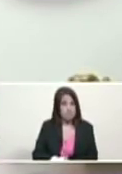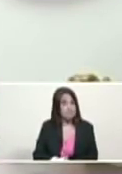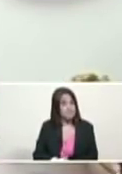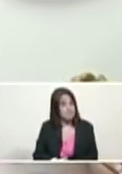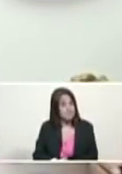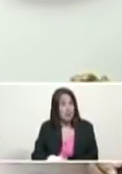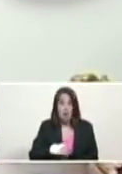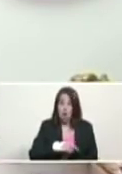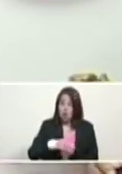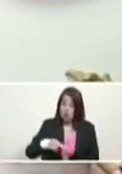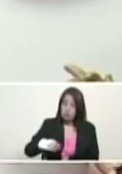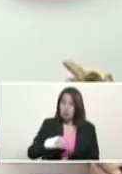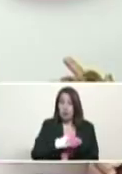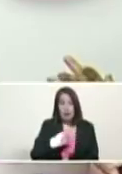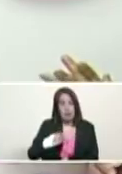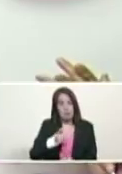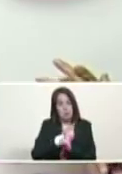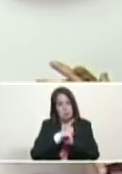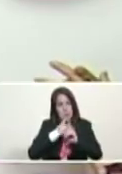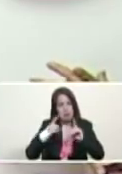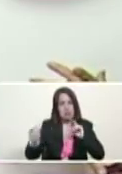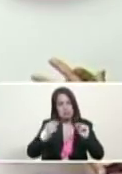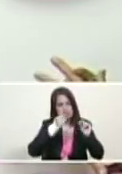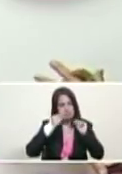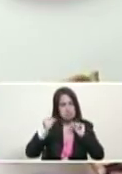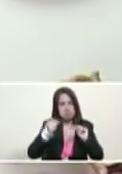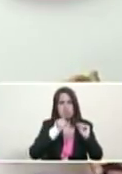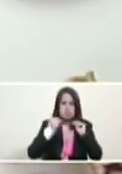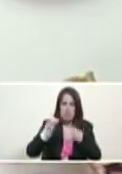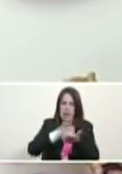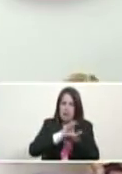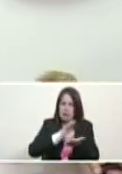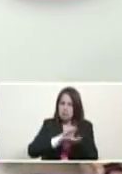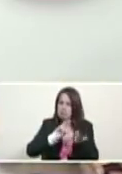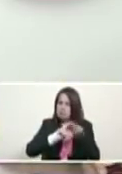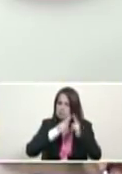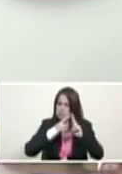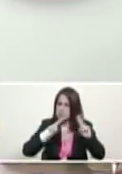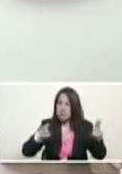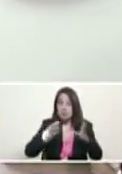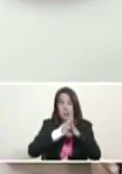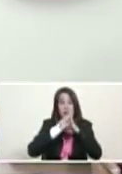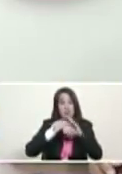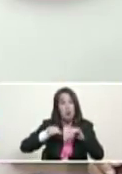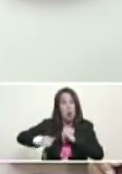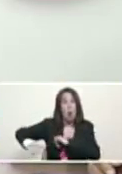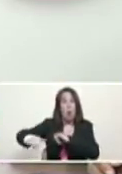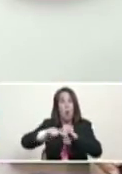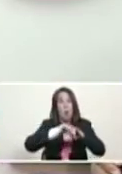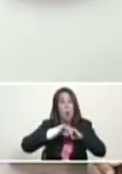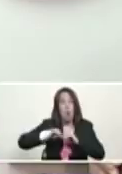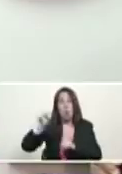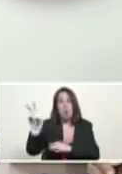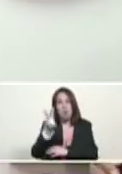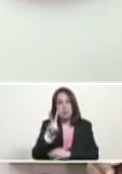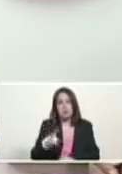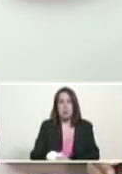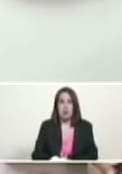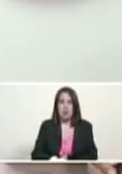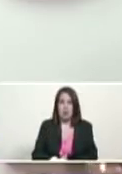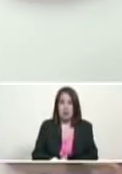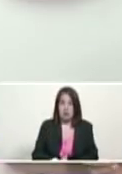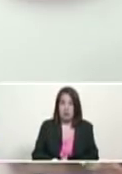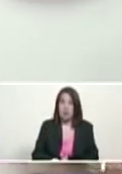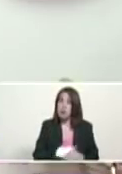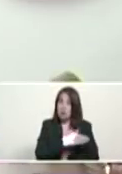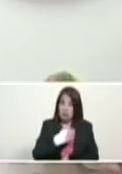Nosotros queremos democracia, convivencia, diálogo, paz, tranquilidad para todos los venezolanos. Bueno, es lo que